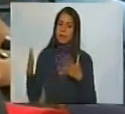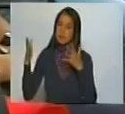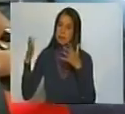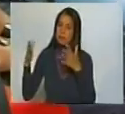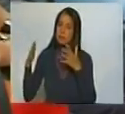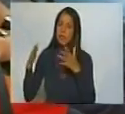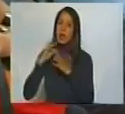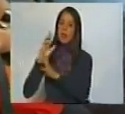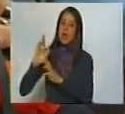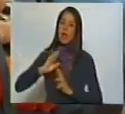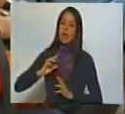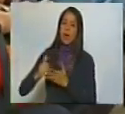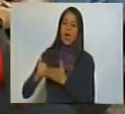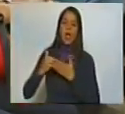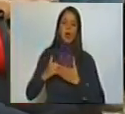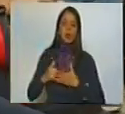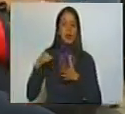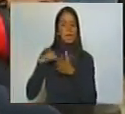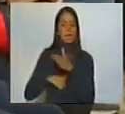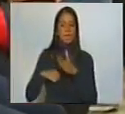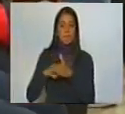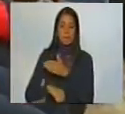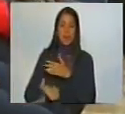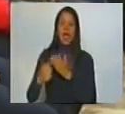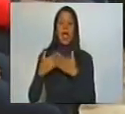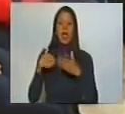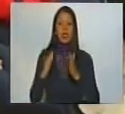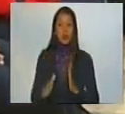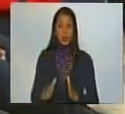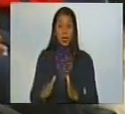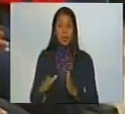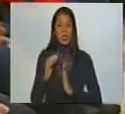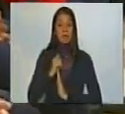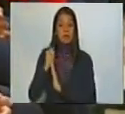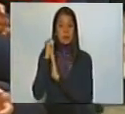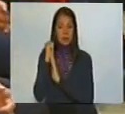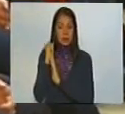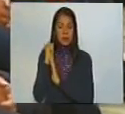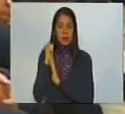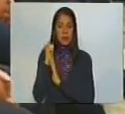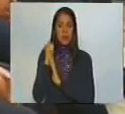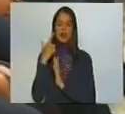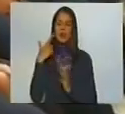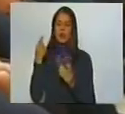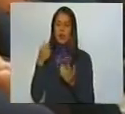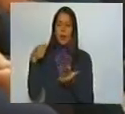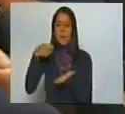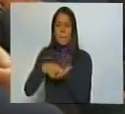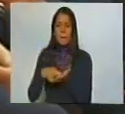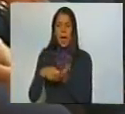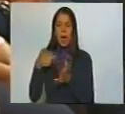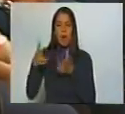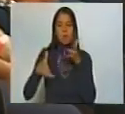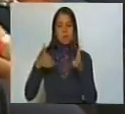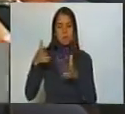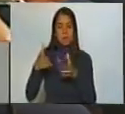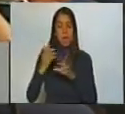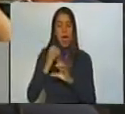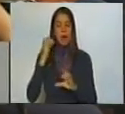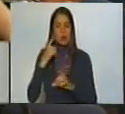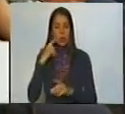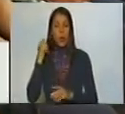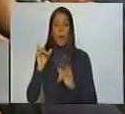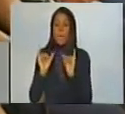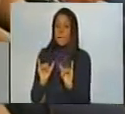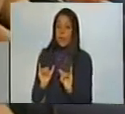diera respuesta a una de las principales luchas de los estudiantes, de los dirigentes, que es el pasaje estudiantil. y un presidente que ese mismo